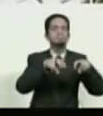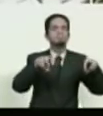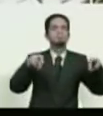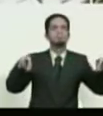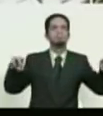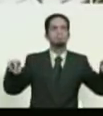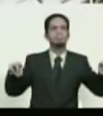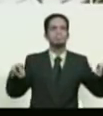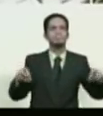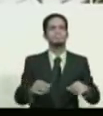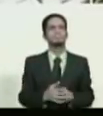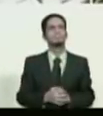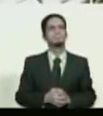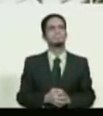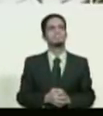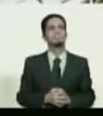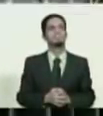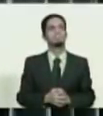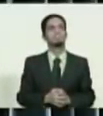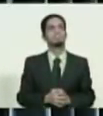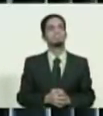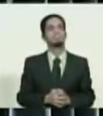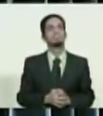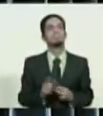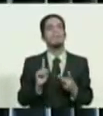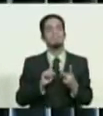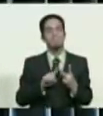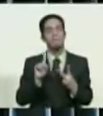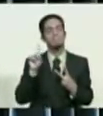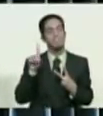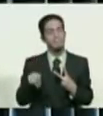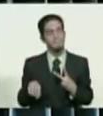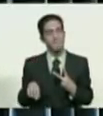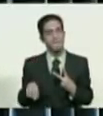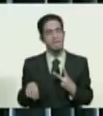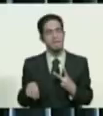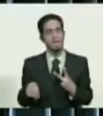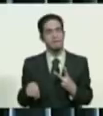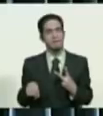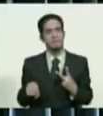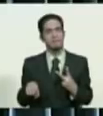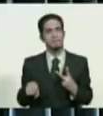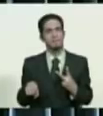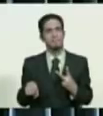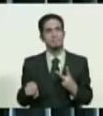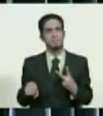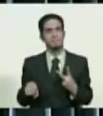Está plenamente establecido también, está plenamente establecida